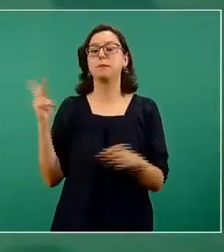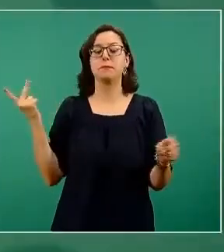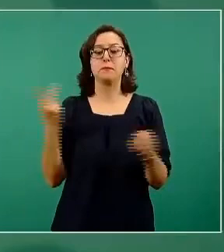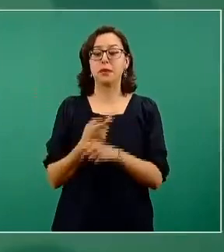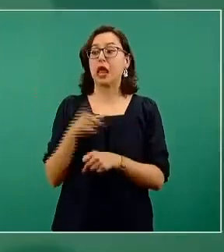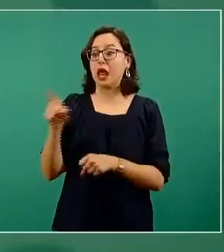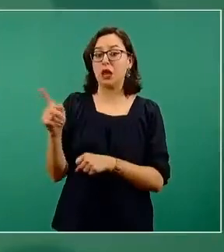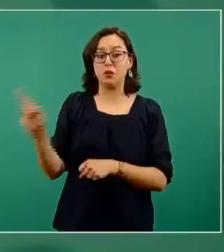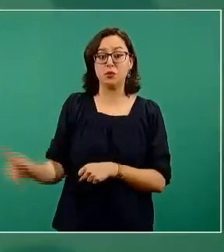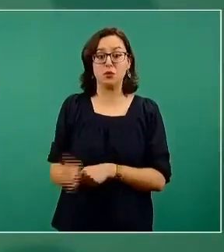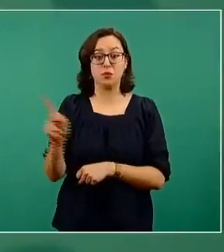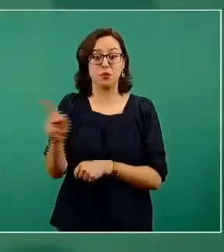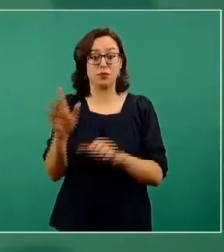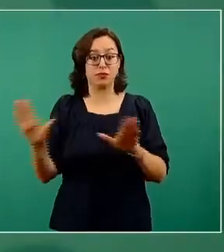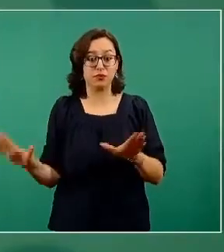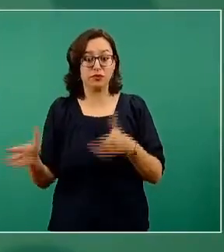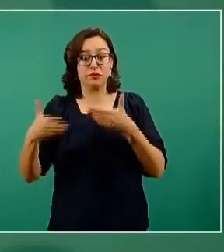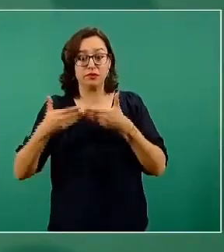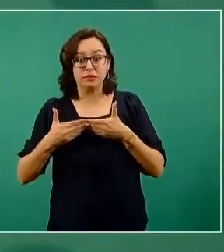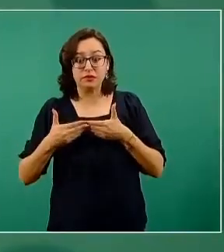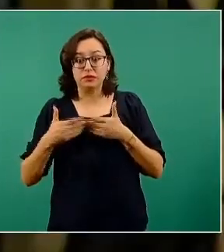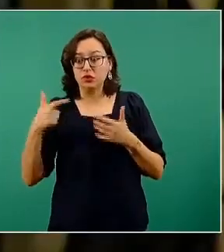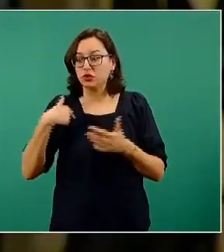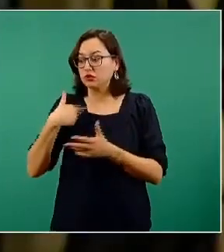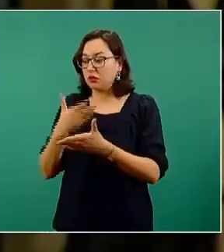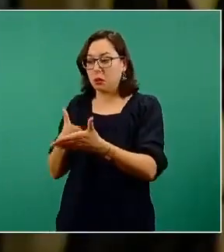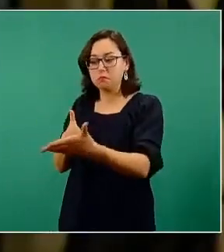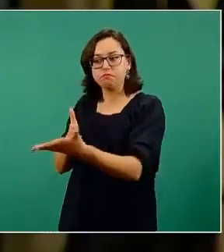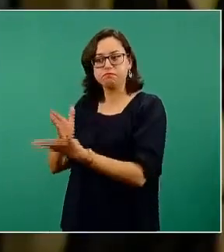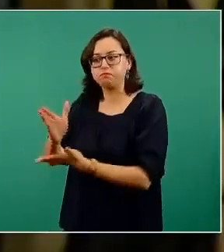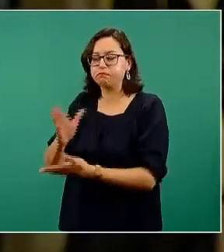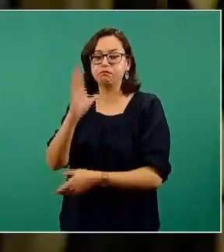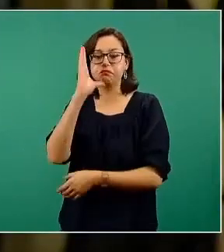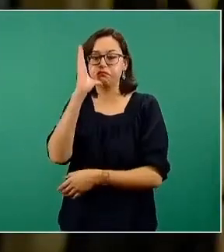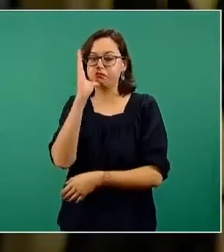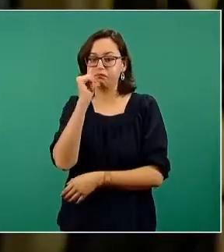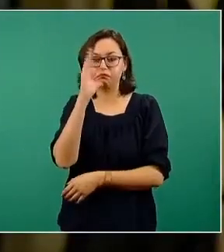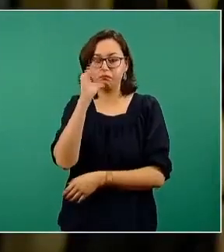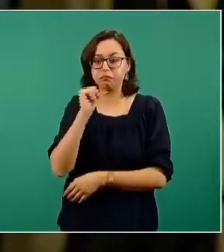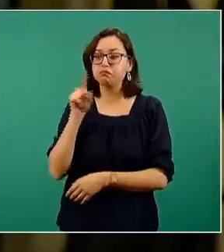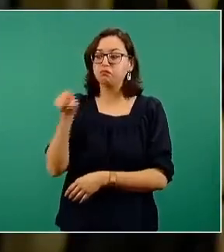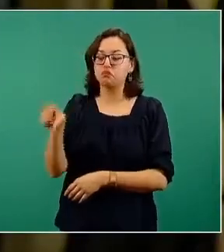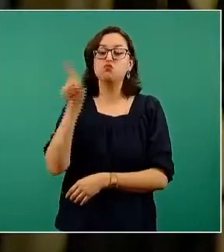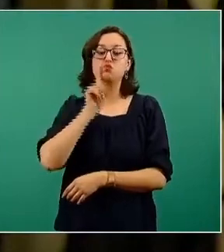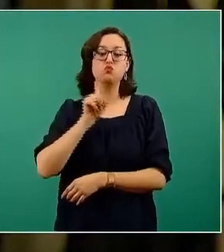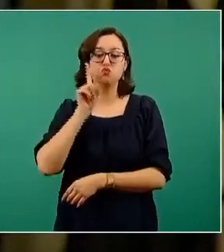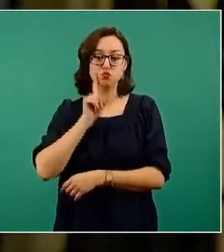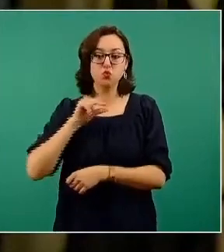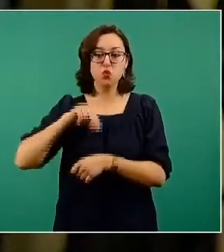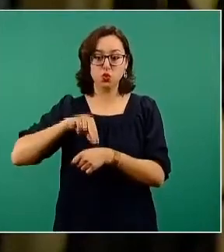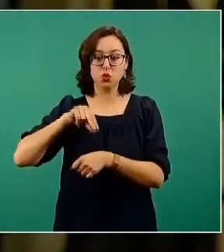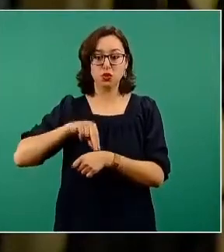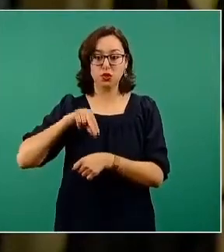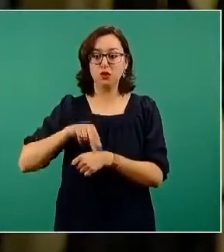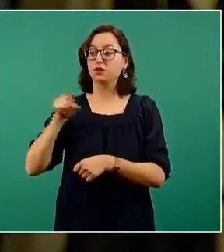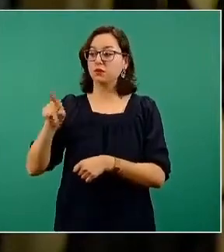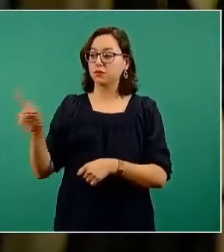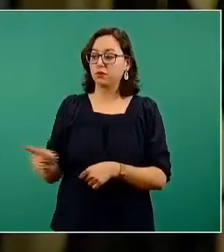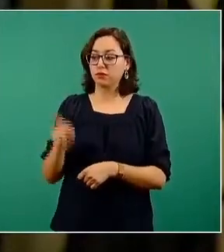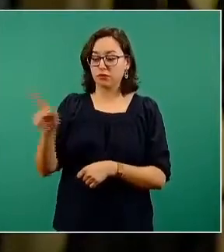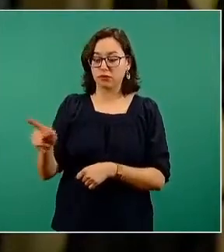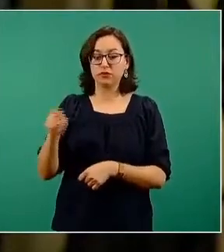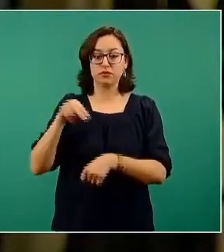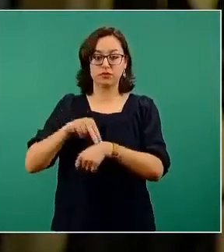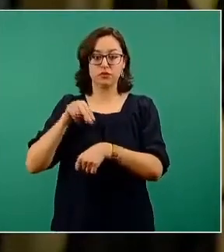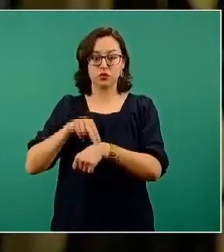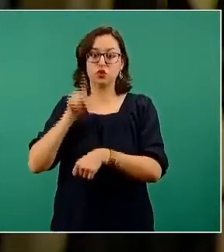el poblado, pues no pude accesar. Pude hablar con la doctora del pueblo y